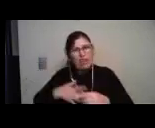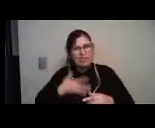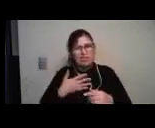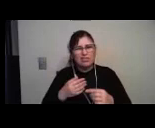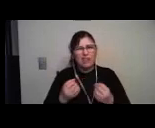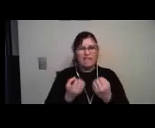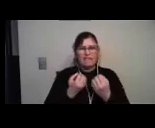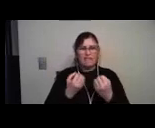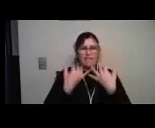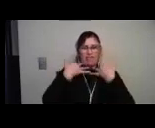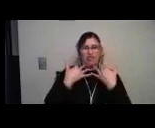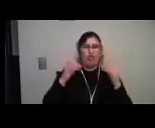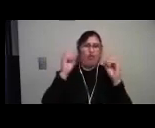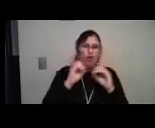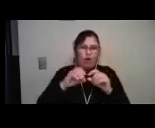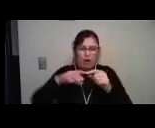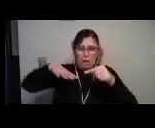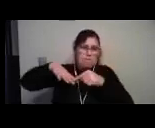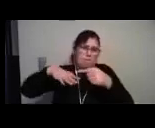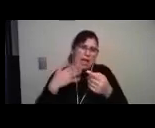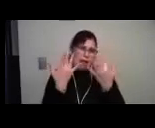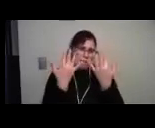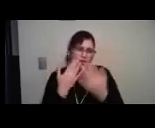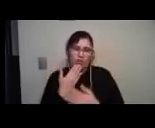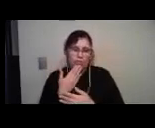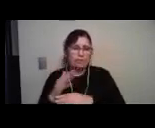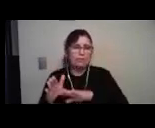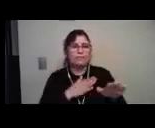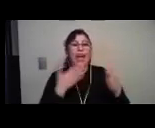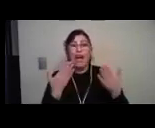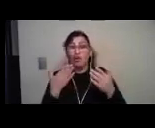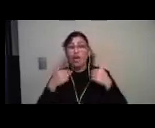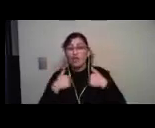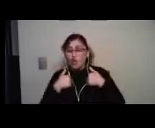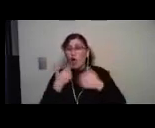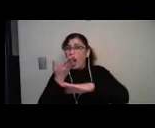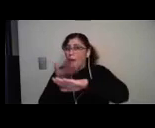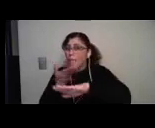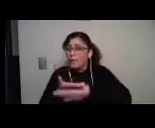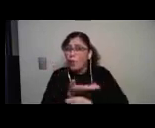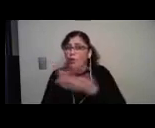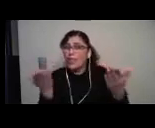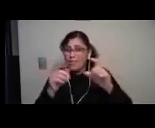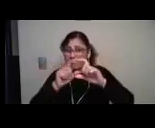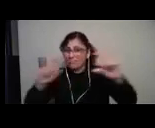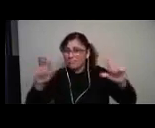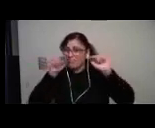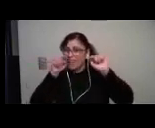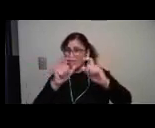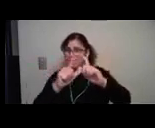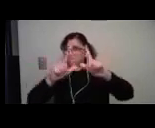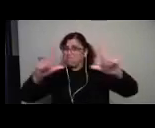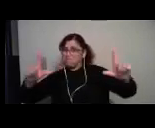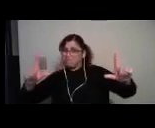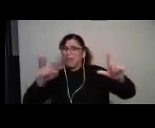Otras lesiones importantes son el resorte, ¿cierto? Y aquí yo les voy a pedir que ustedes investiguen esto, ¿ya?